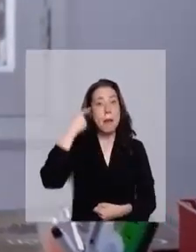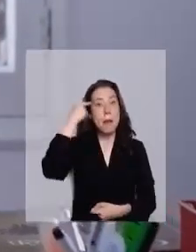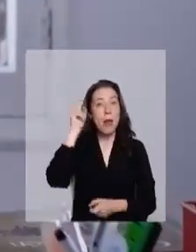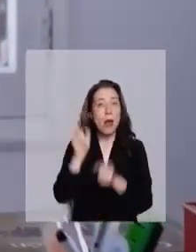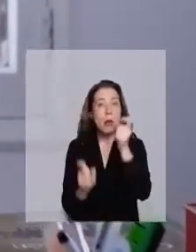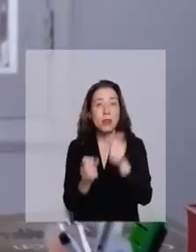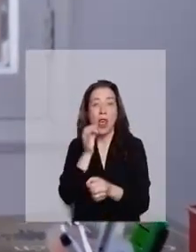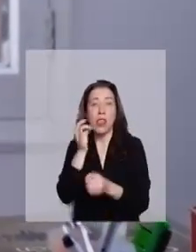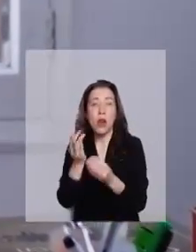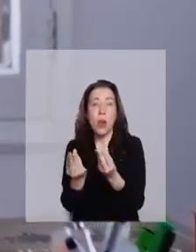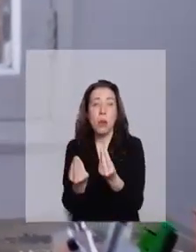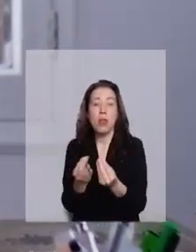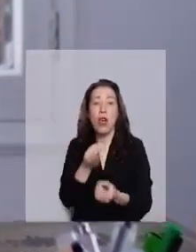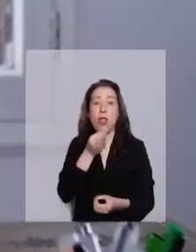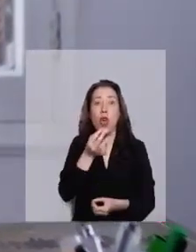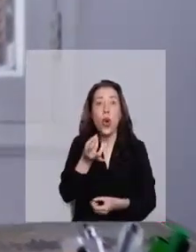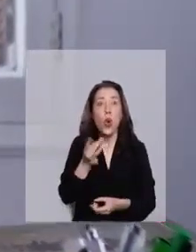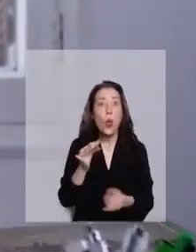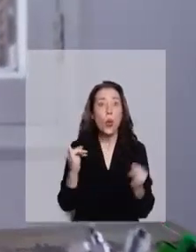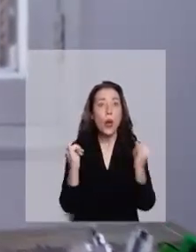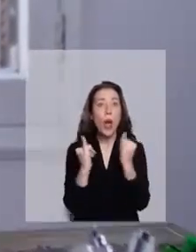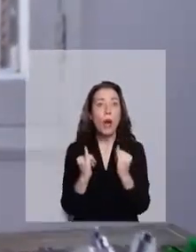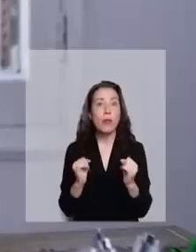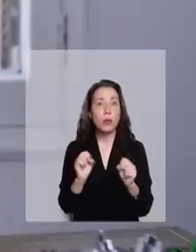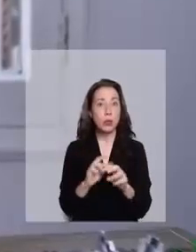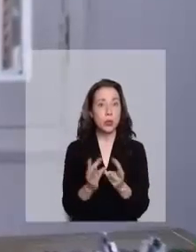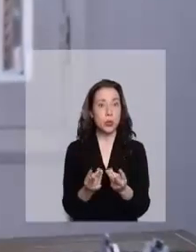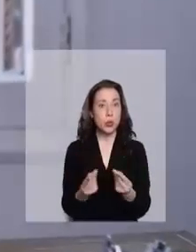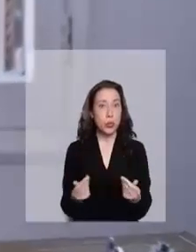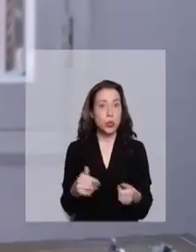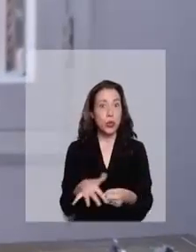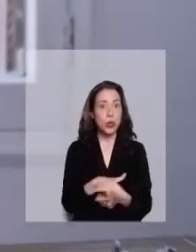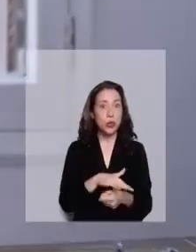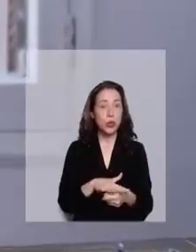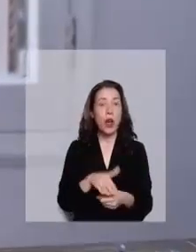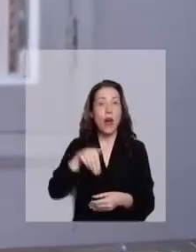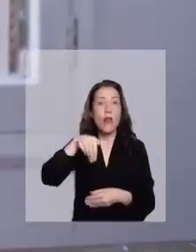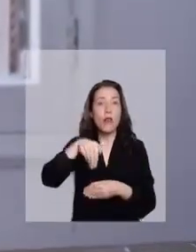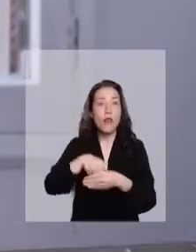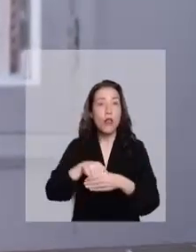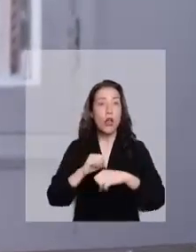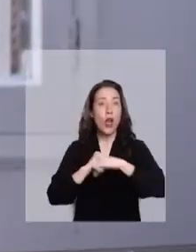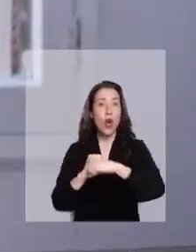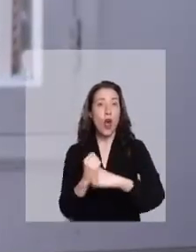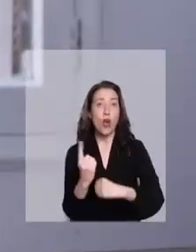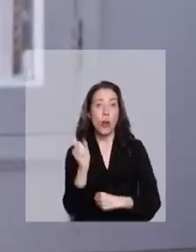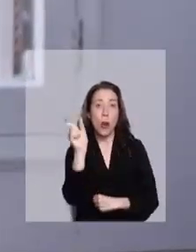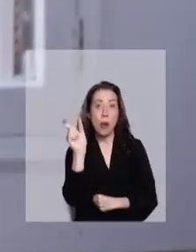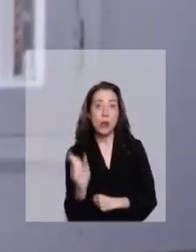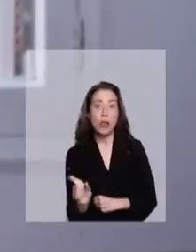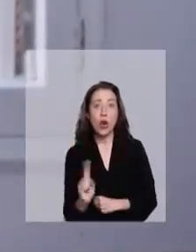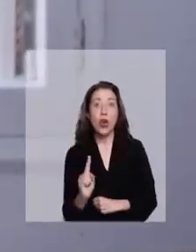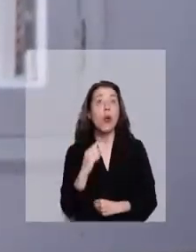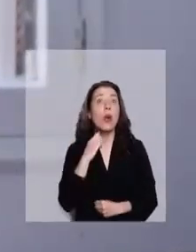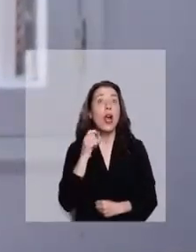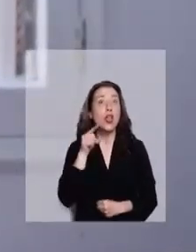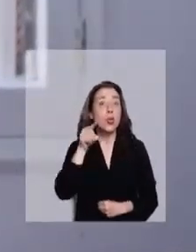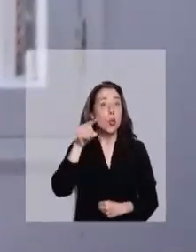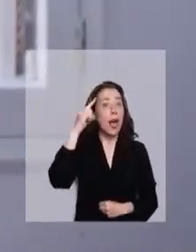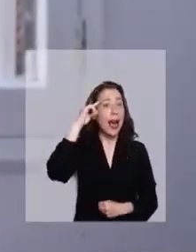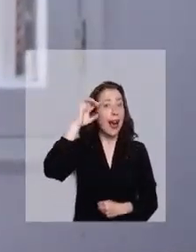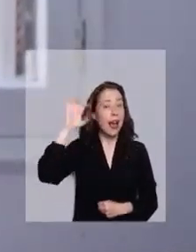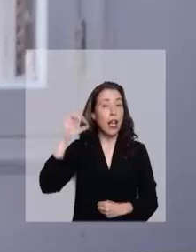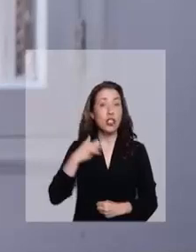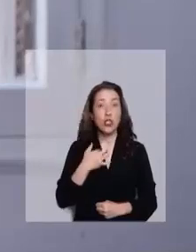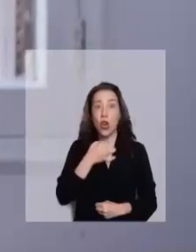Pero nos metieron miedo y nos dijeron que la única forma de resolver esto era votando contra alguien y no por lo que tú